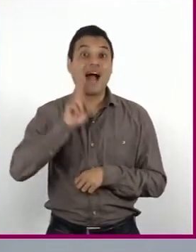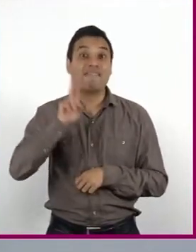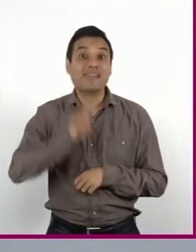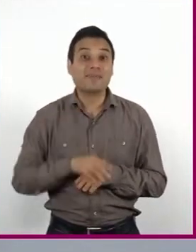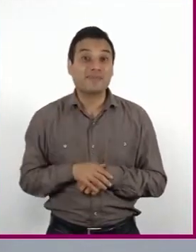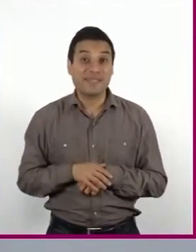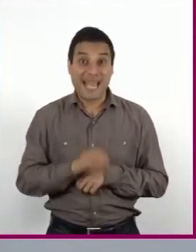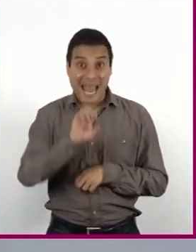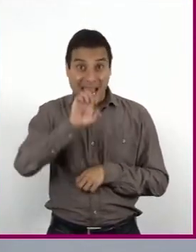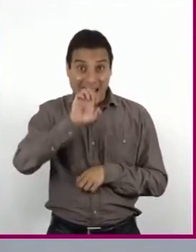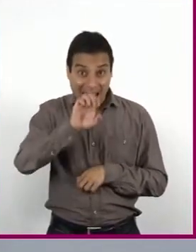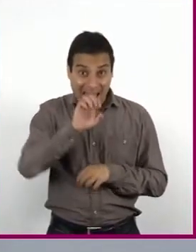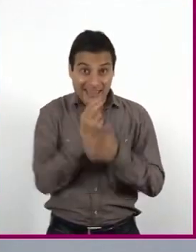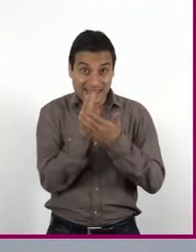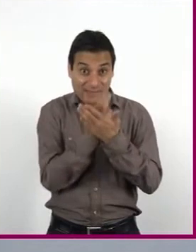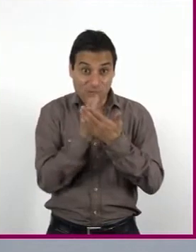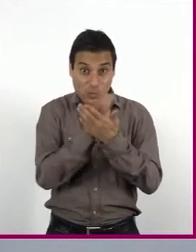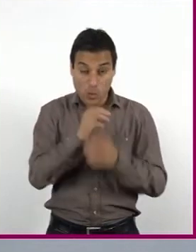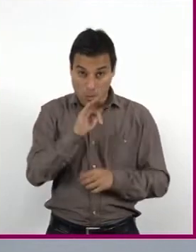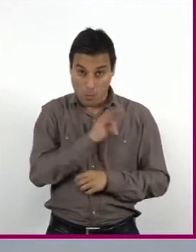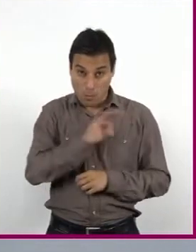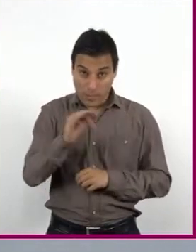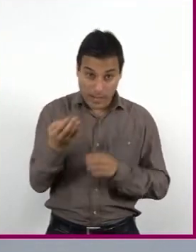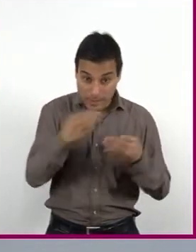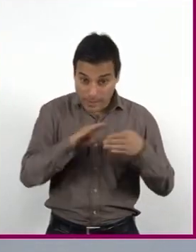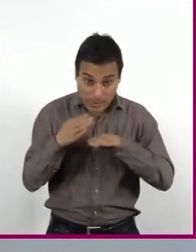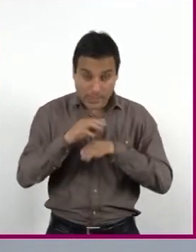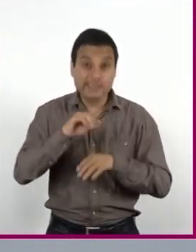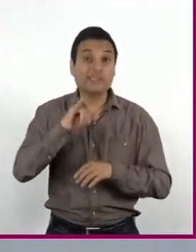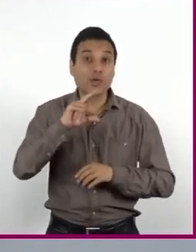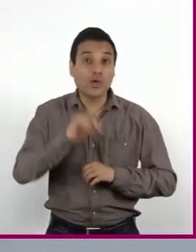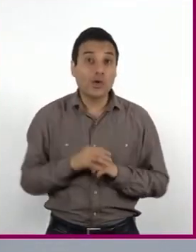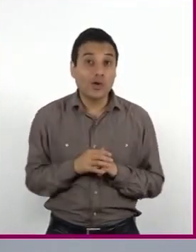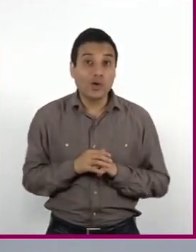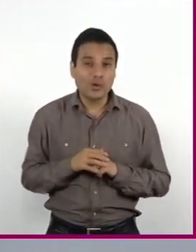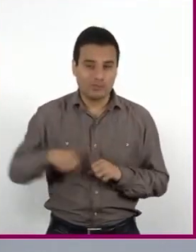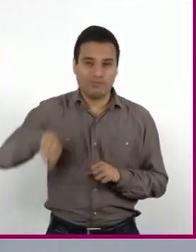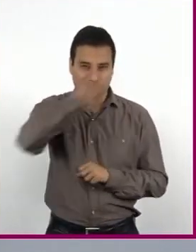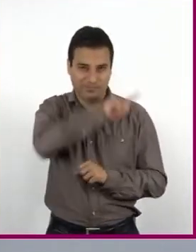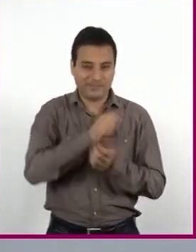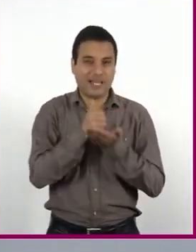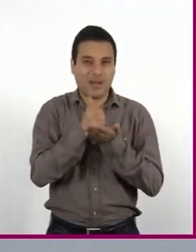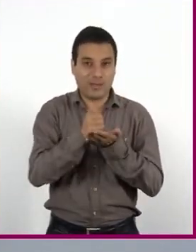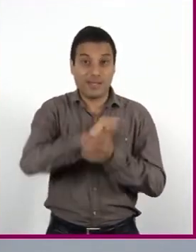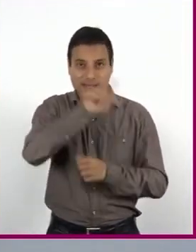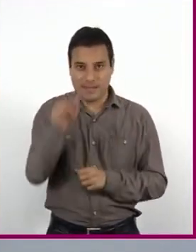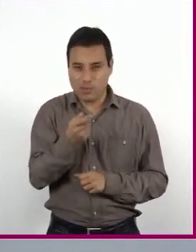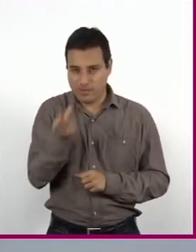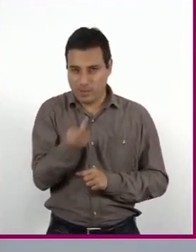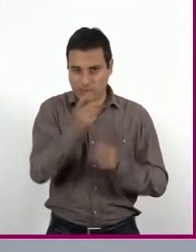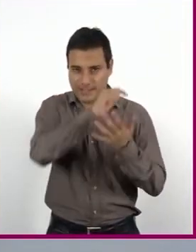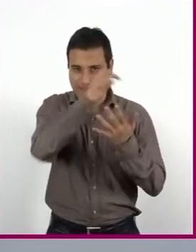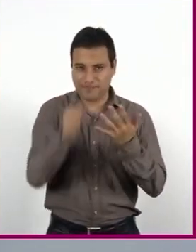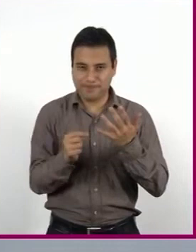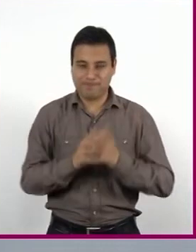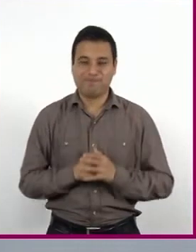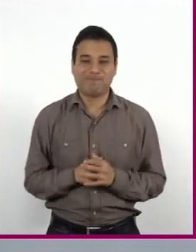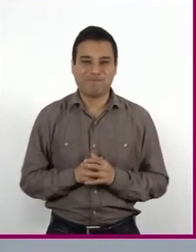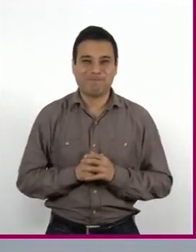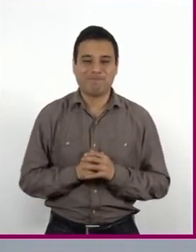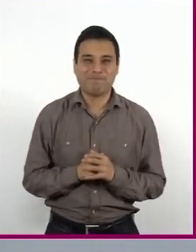desarrollo plano E se arma la caja que le interesa? Y después contestaremos a las preguntas que nos plantea